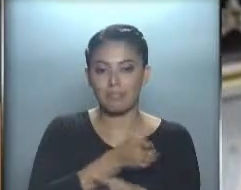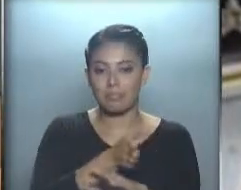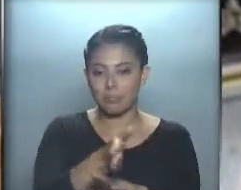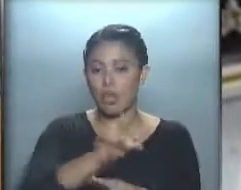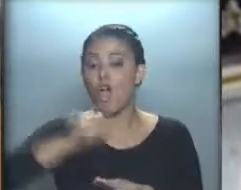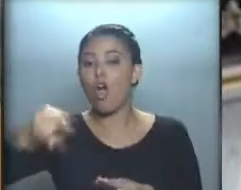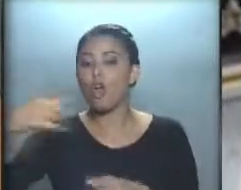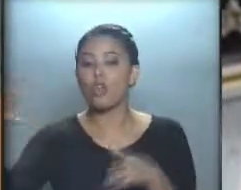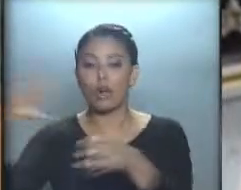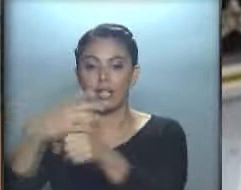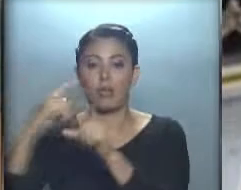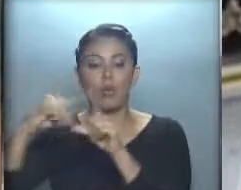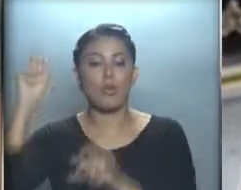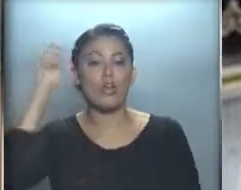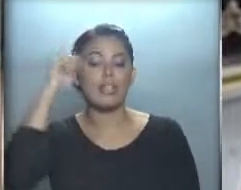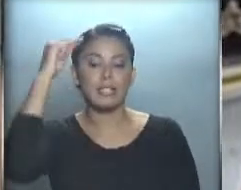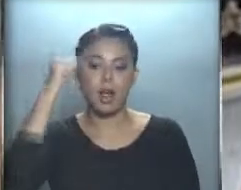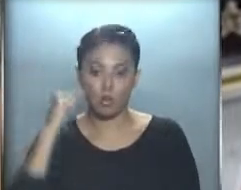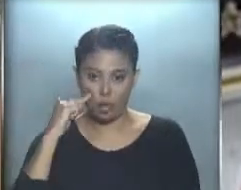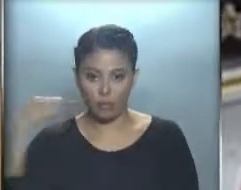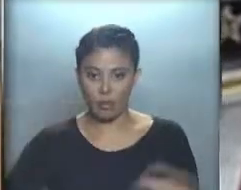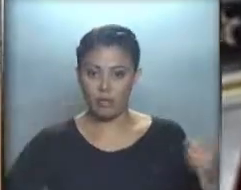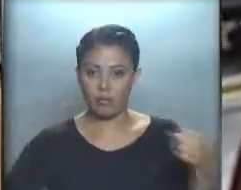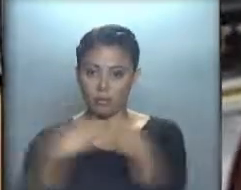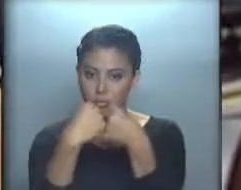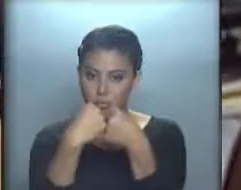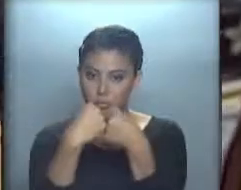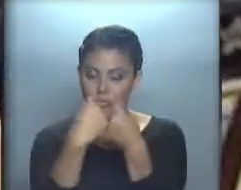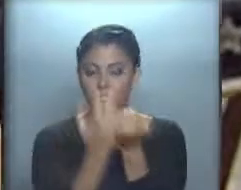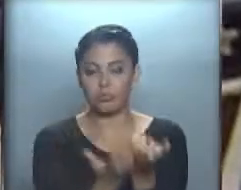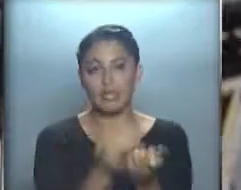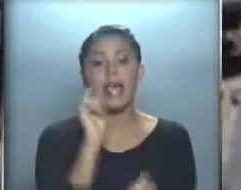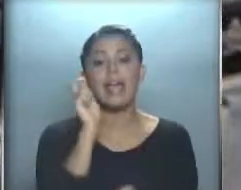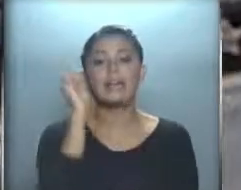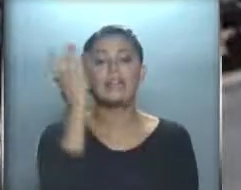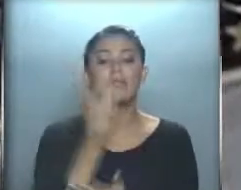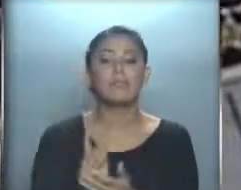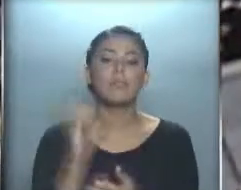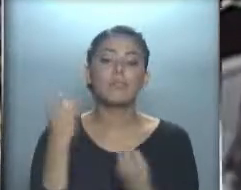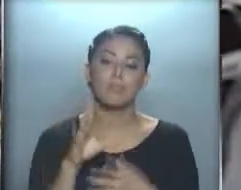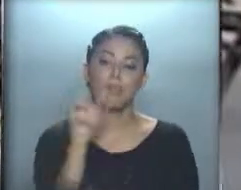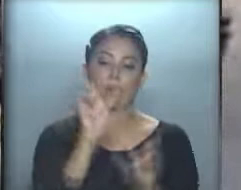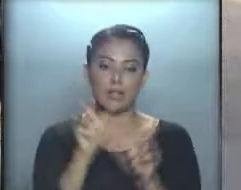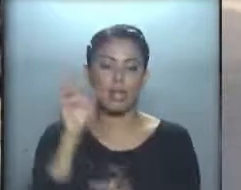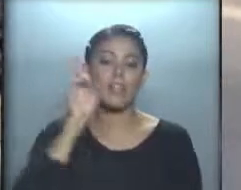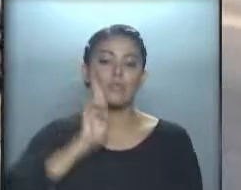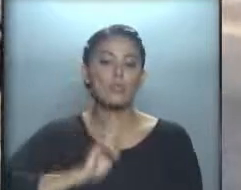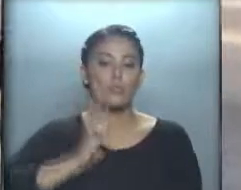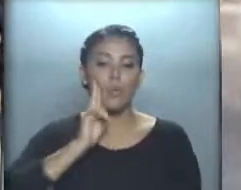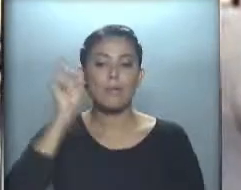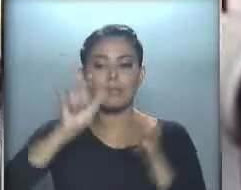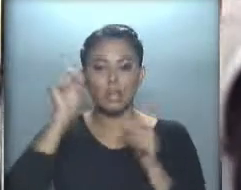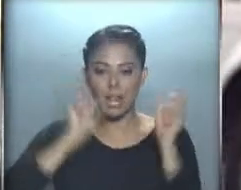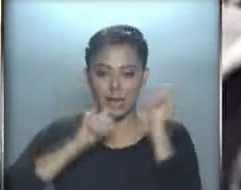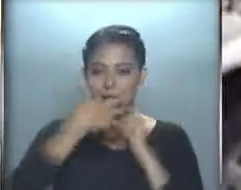otro colectivo de la línea 39 el resultado como siempre la que pierde es la gente 19 heridos que fueron trasladados